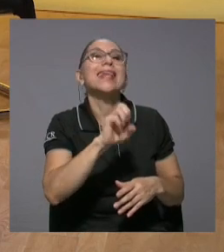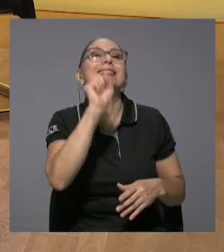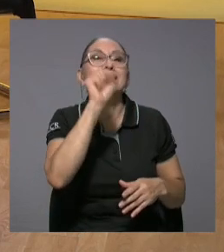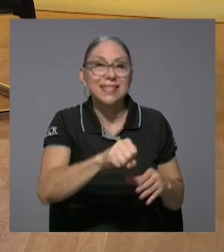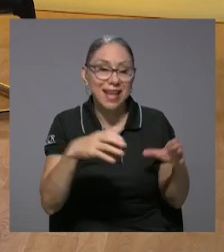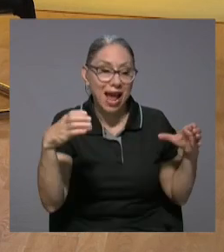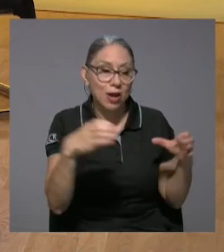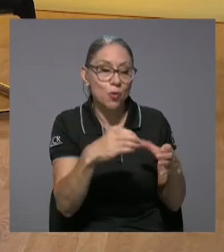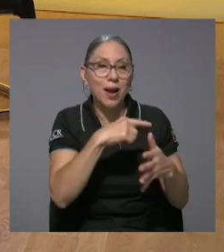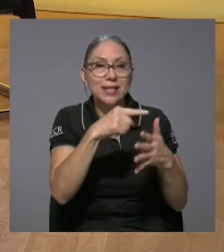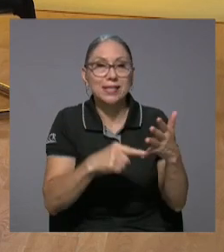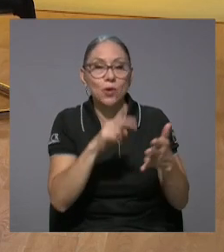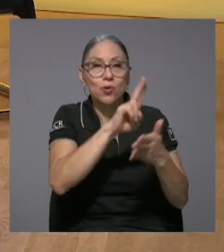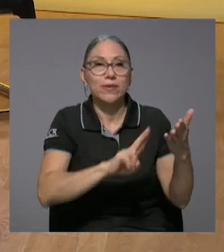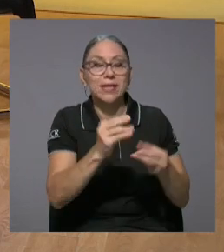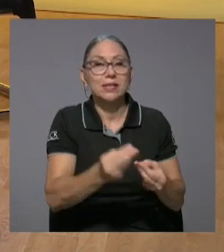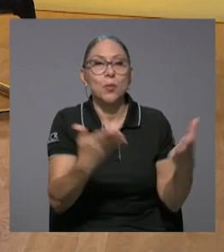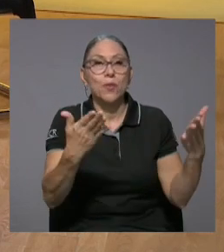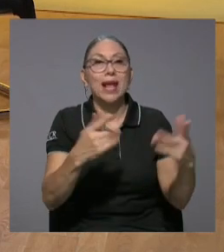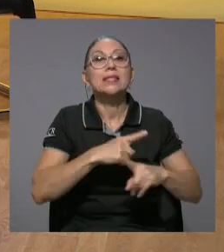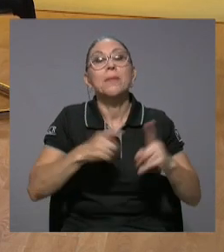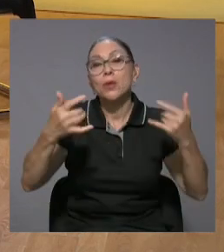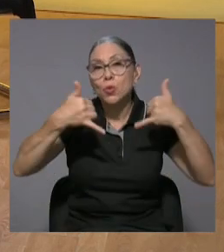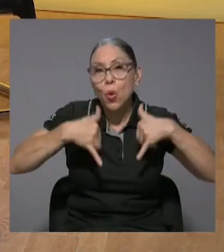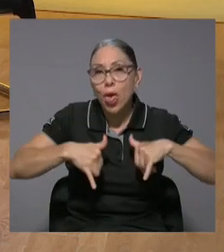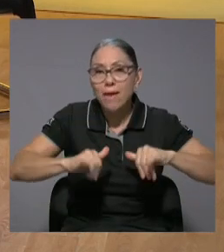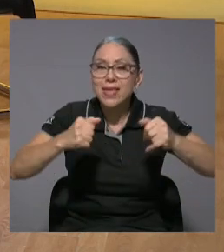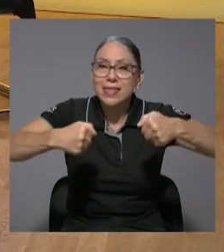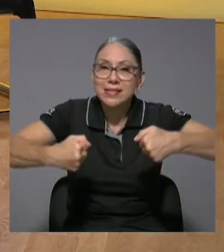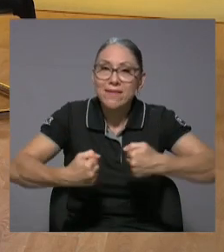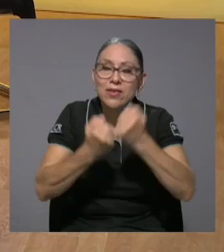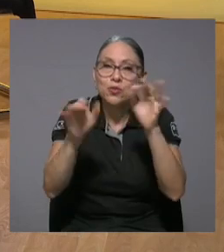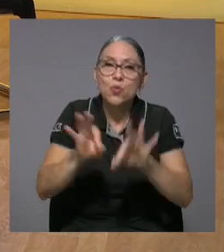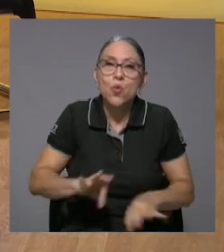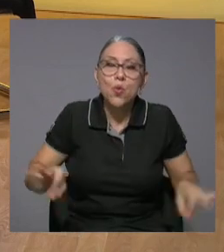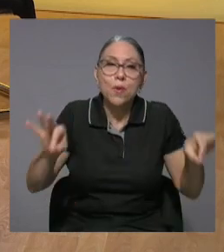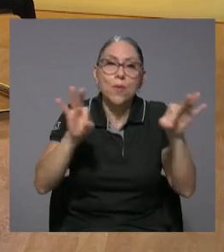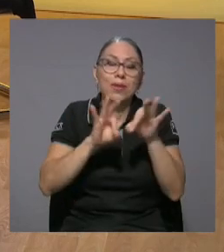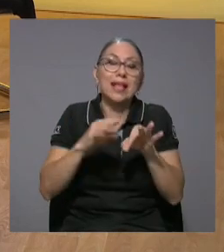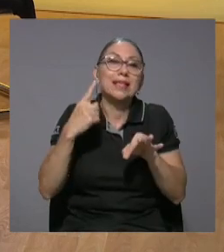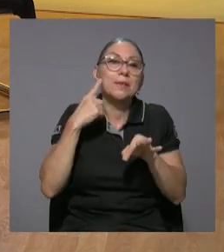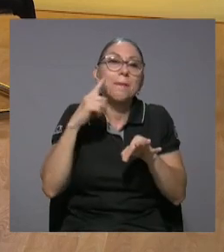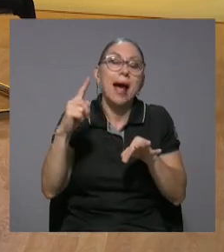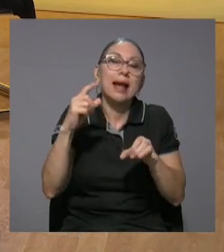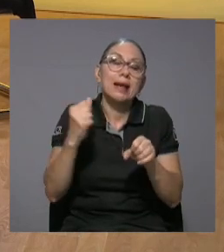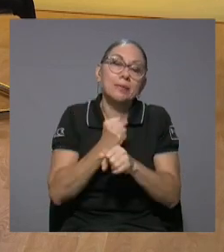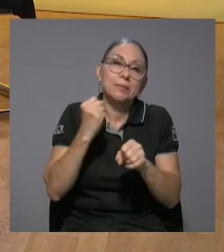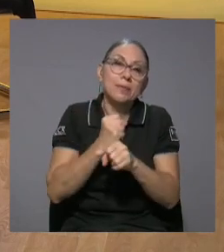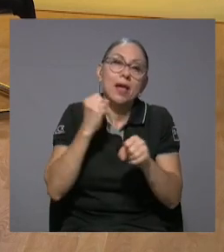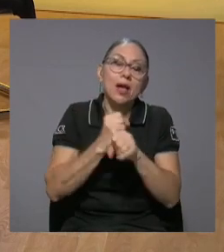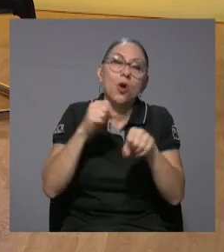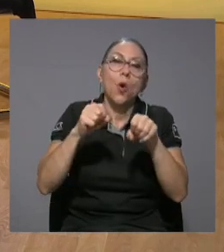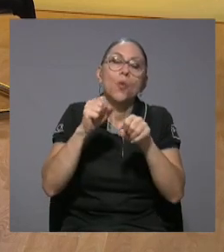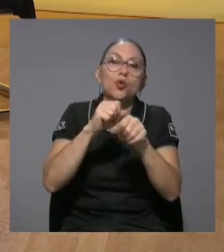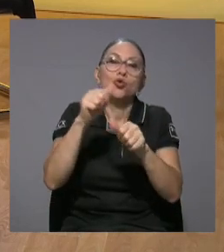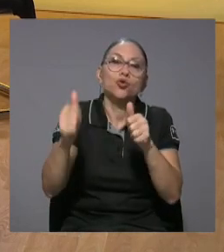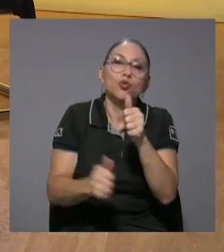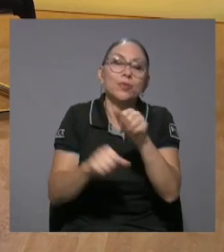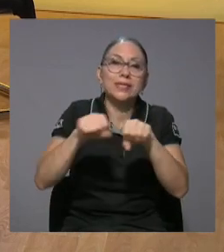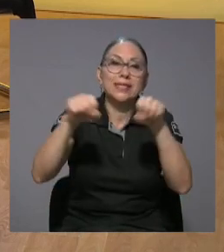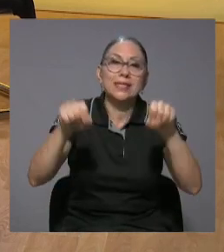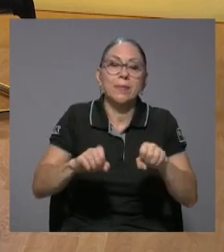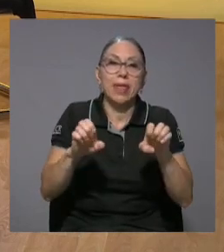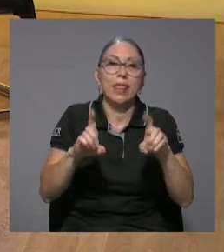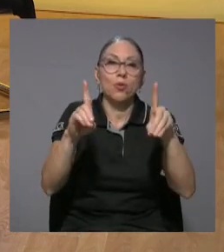de cada segmento hay desafíos muy importantes todavía para funcionar como subsistema, digamos, de educación superior. En el sector público,